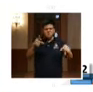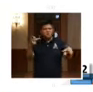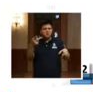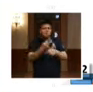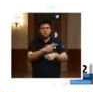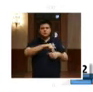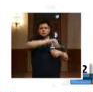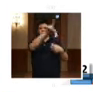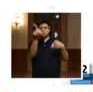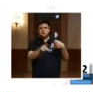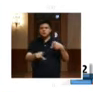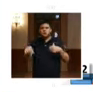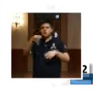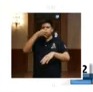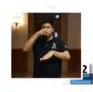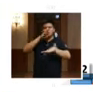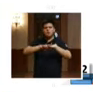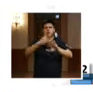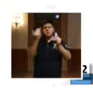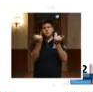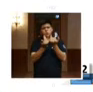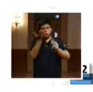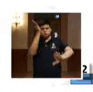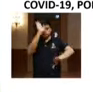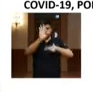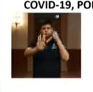está reportando a nivel mundial.